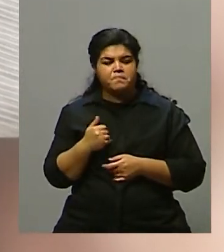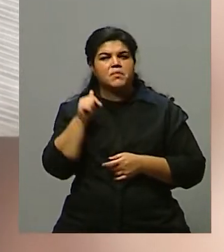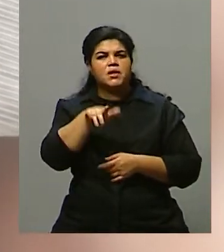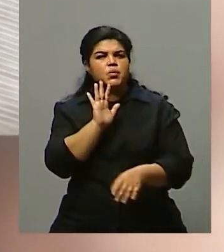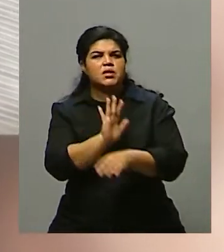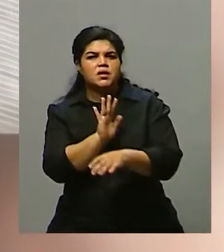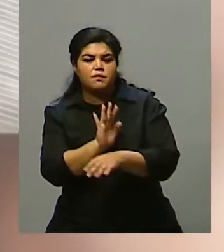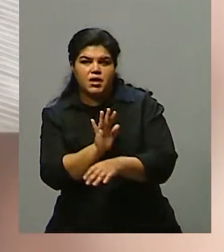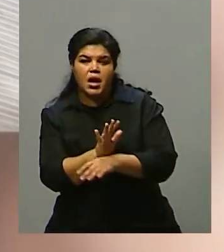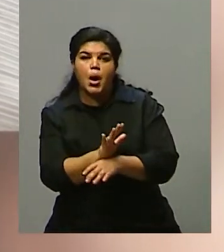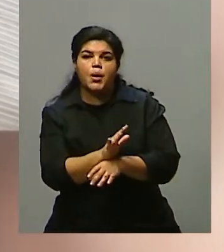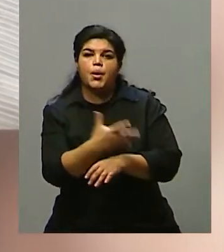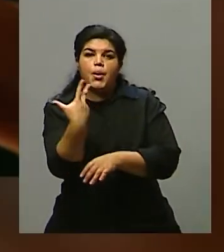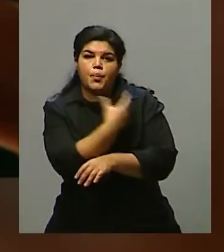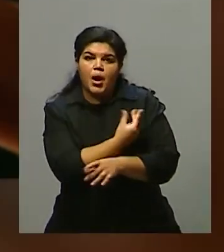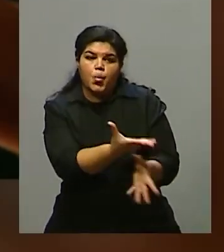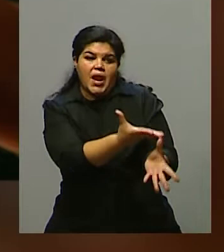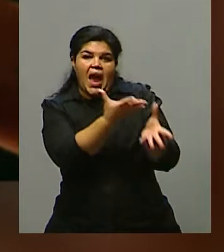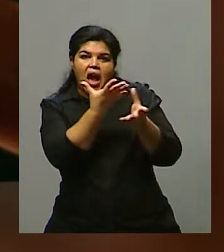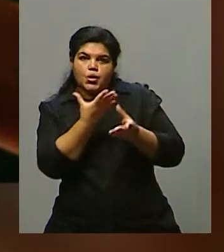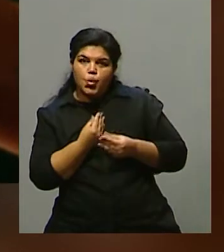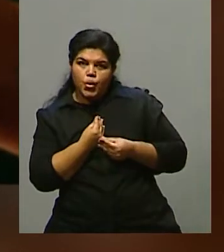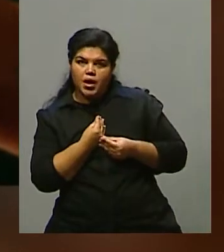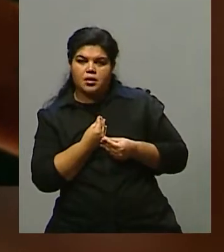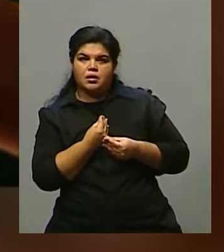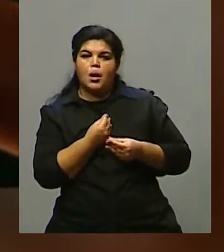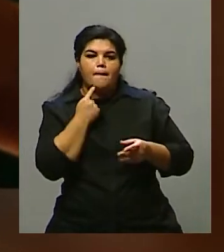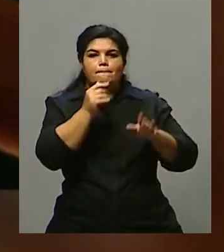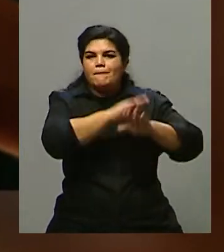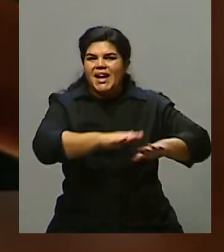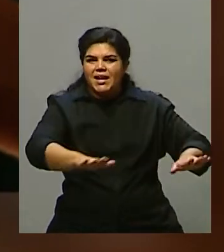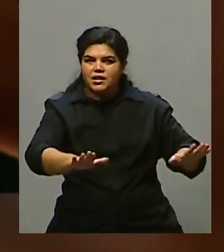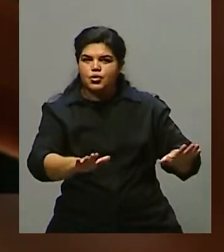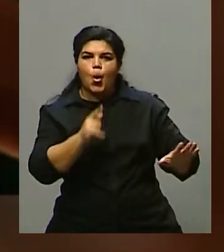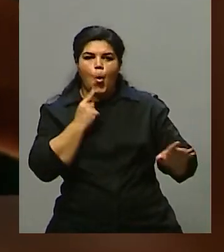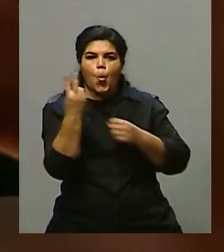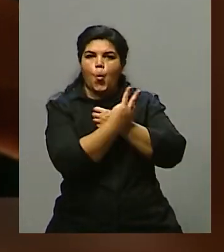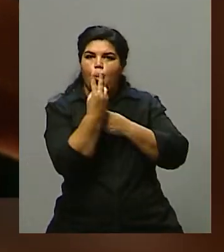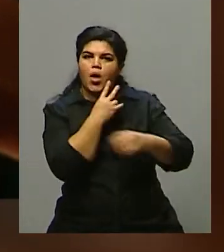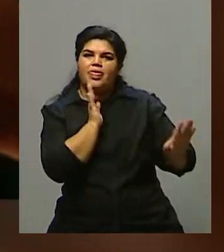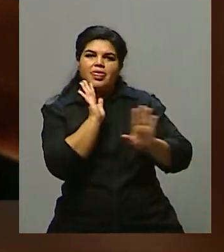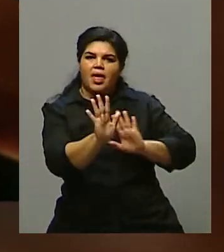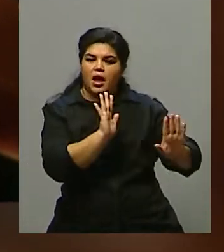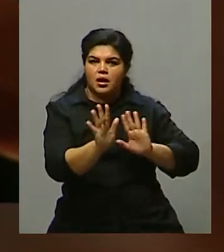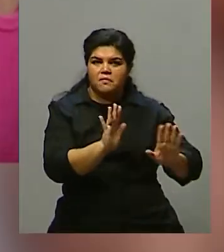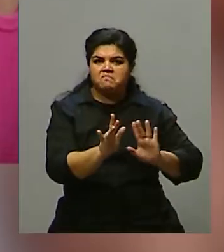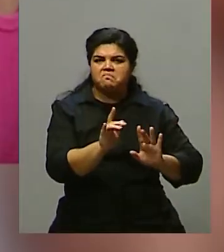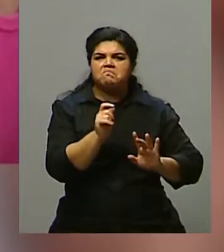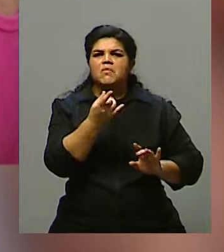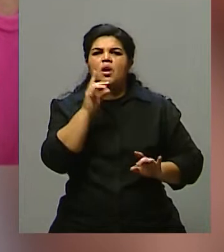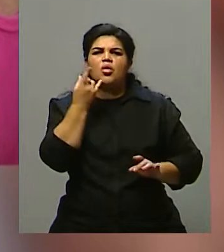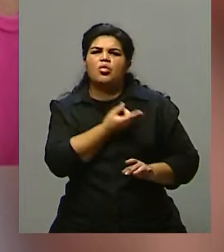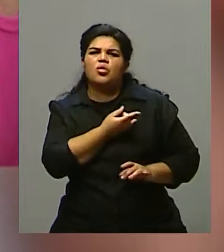una disminución de casos de este síndrome relacionado a la vacunación en grupos pediátricos, eso visto en Estados Unidos, Europa también algo